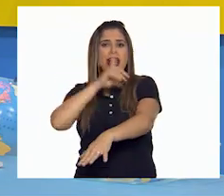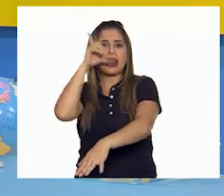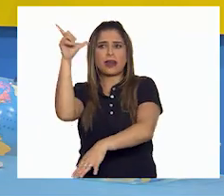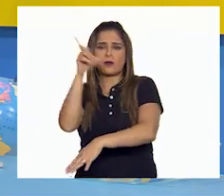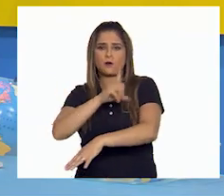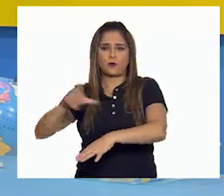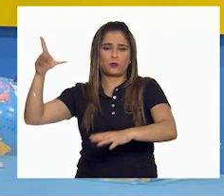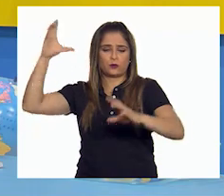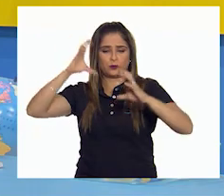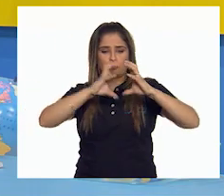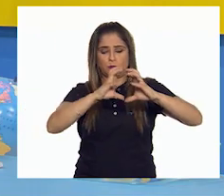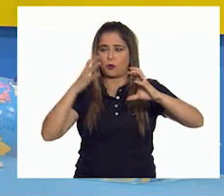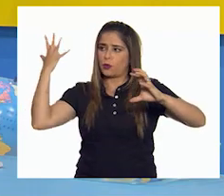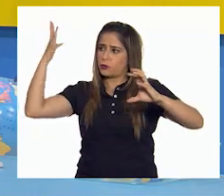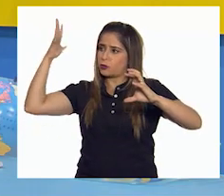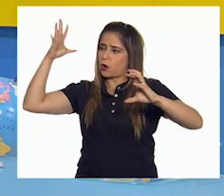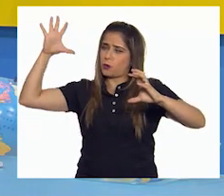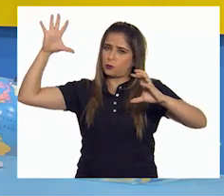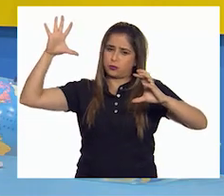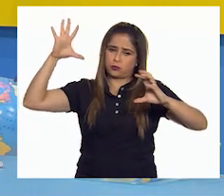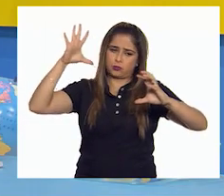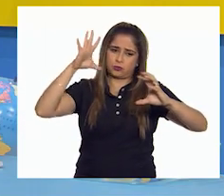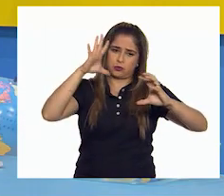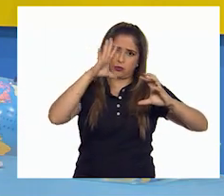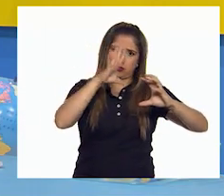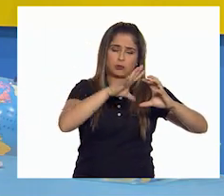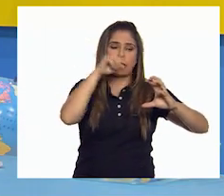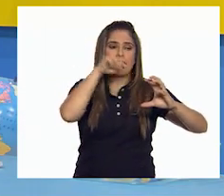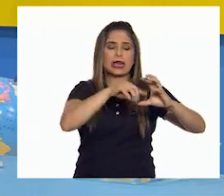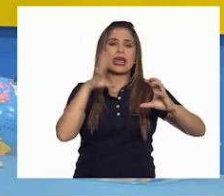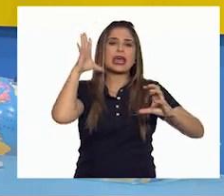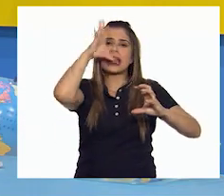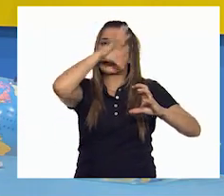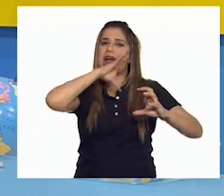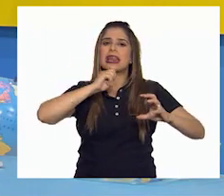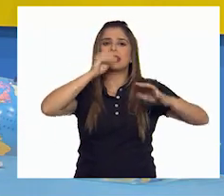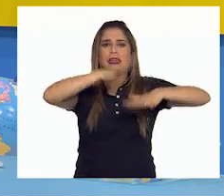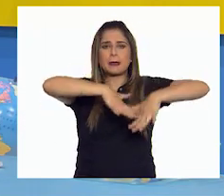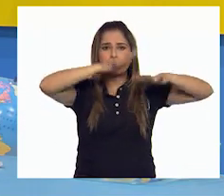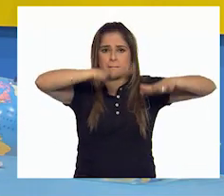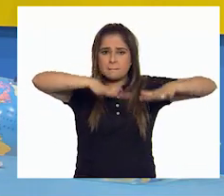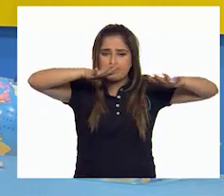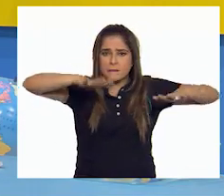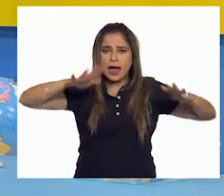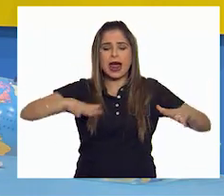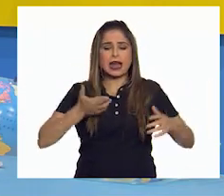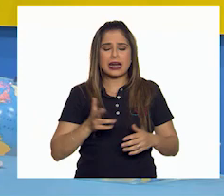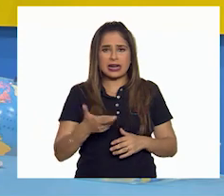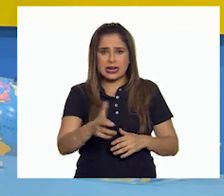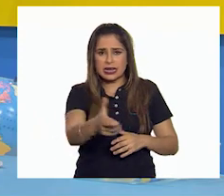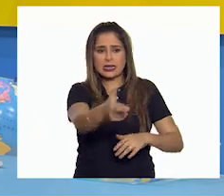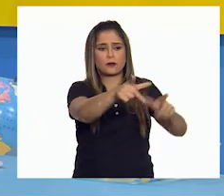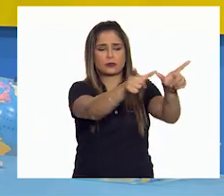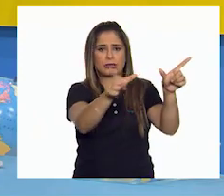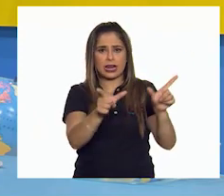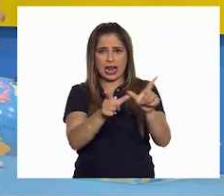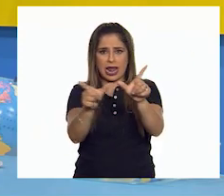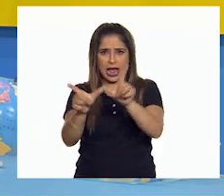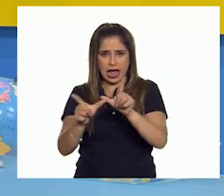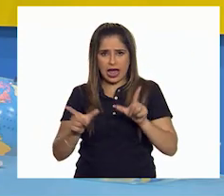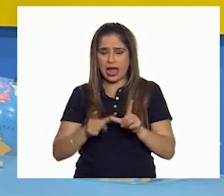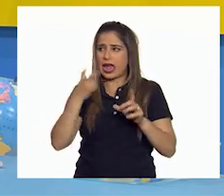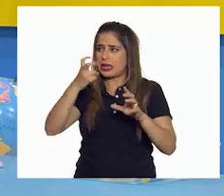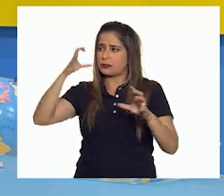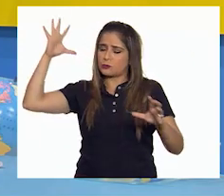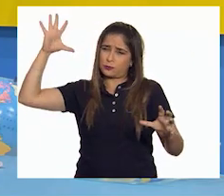la superficie de los cuerpos de agua, es decir, de los mares, lagos y ríos, las uniones entre las partículas del agua, que